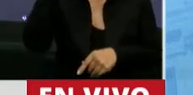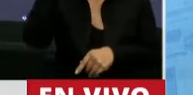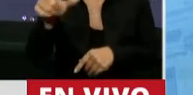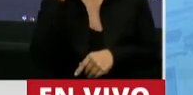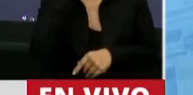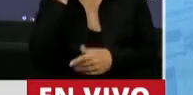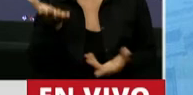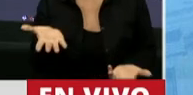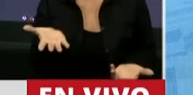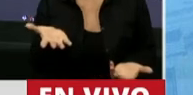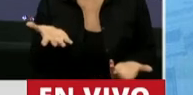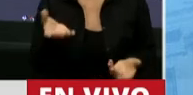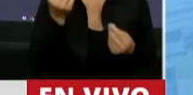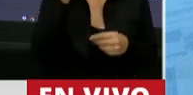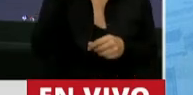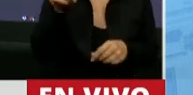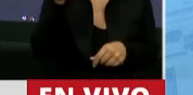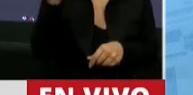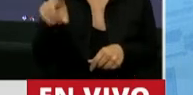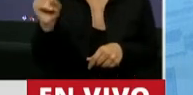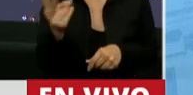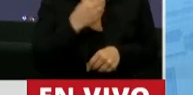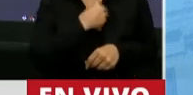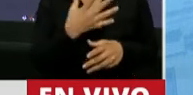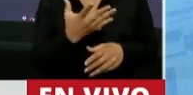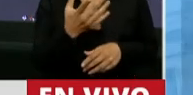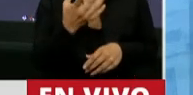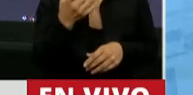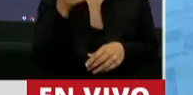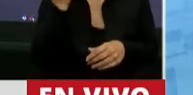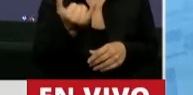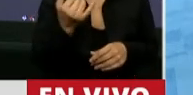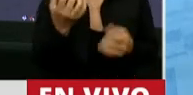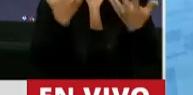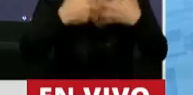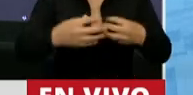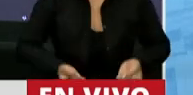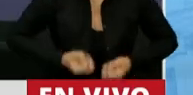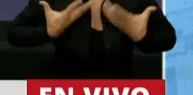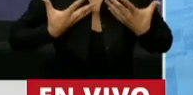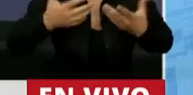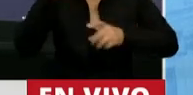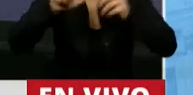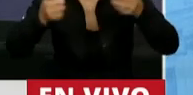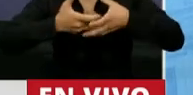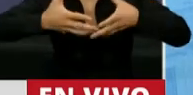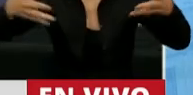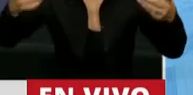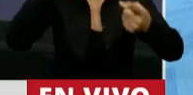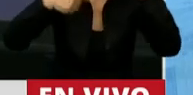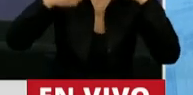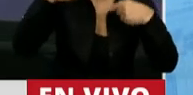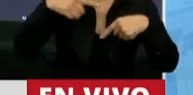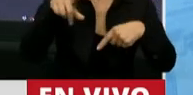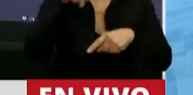Maradona. Porque la muerte de un ídolo popular siempre despierta una conmoción generalizada. Unos lo lloran, otros, aún los que lo criticaron en